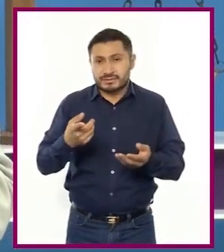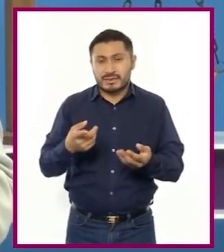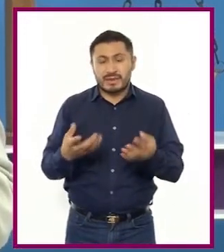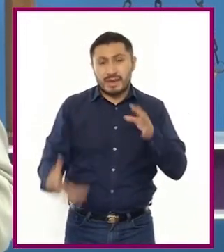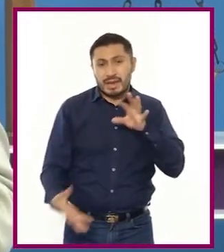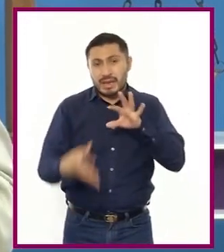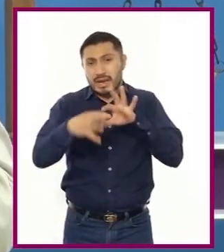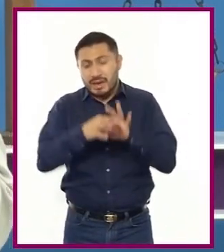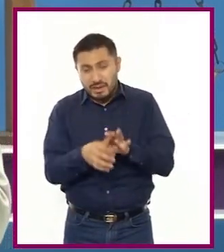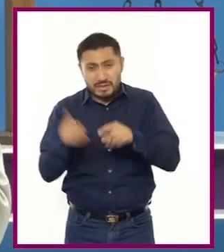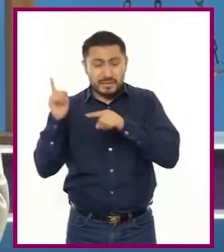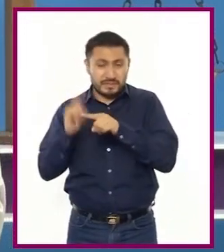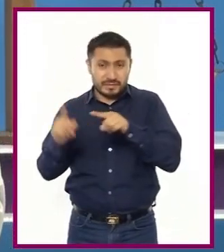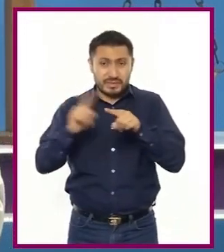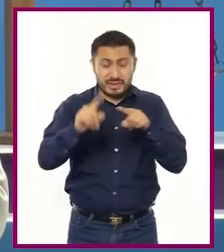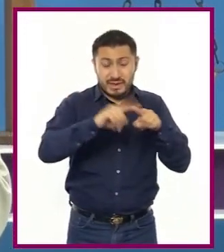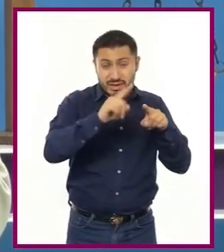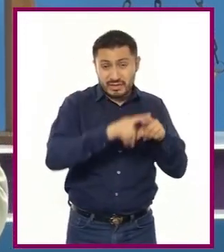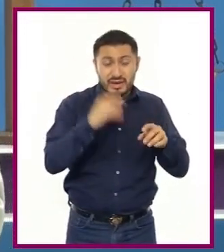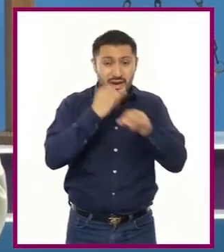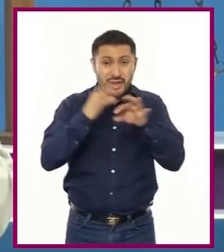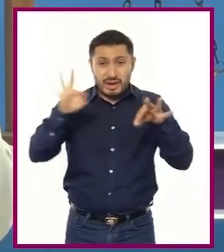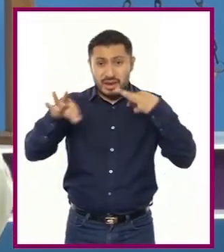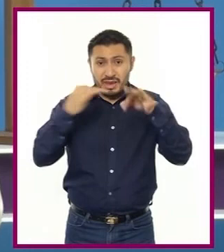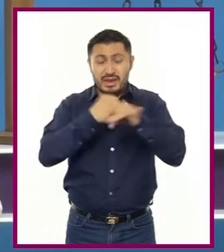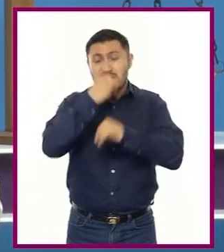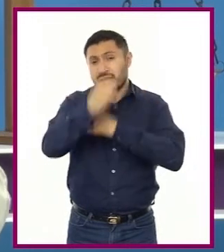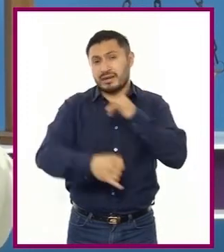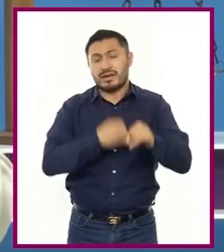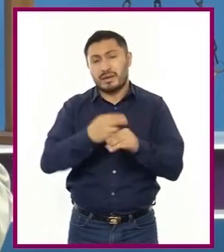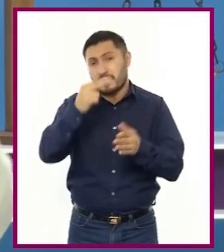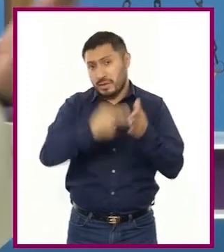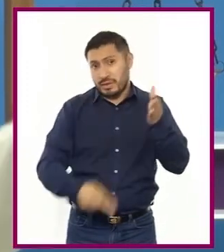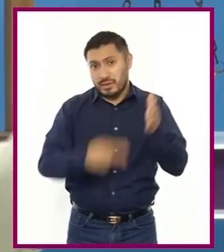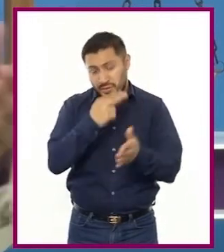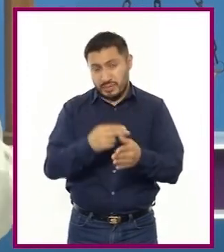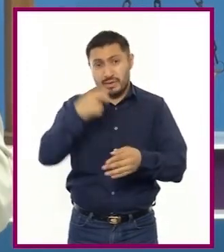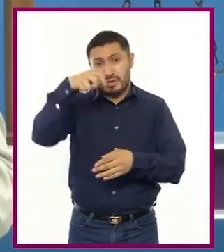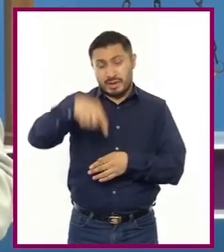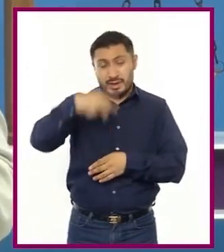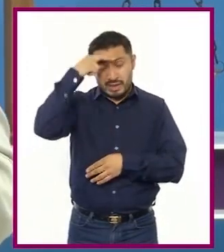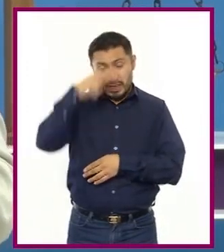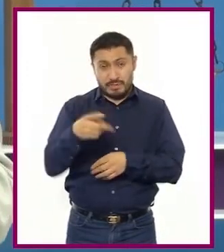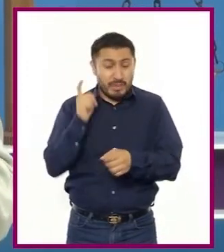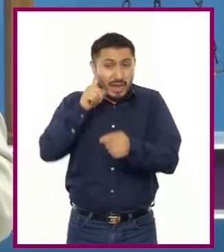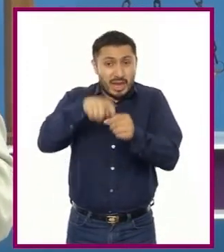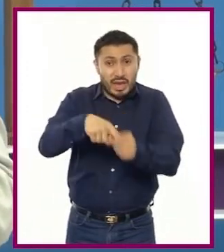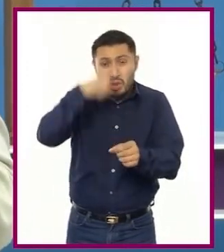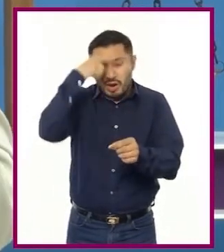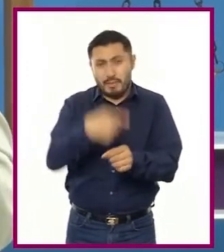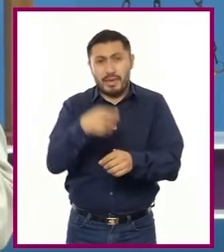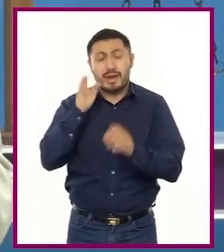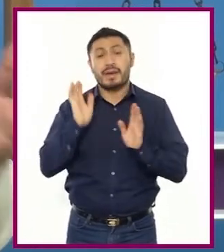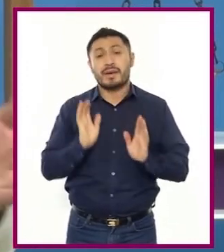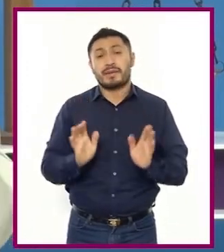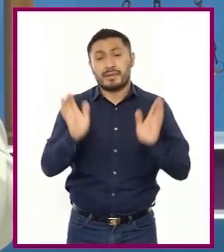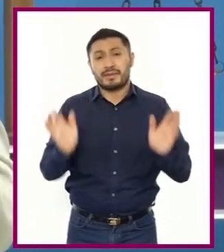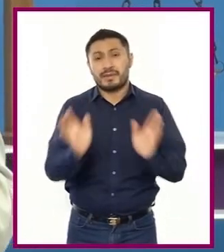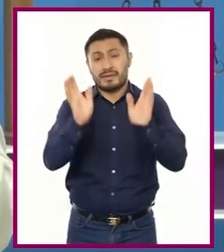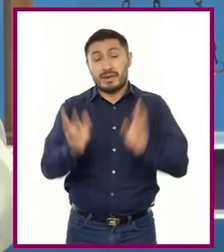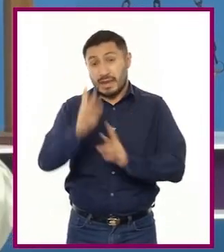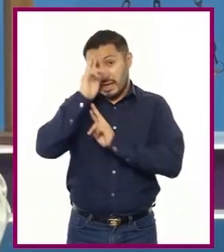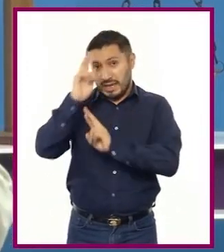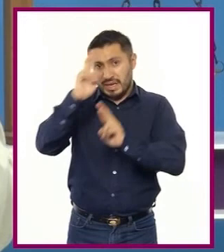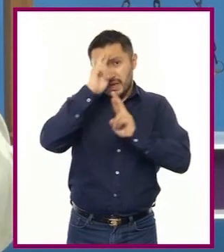de los distintos tratados internacionales firmados y ratificados por nuestro país, para promover el respeto de los derechos